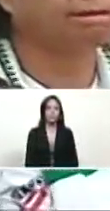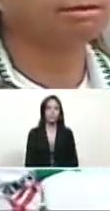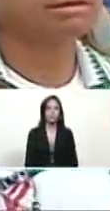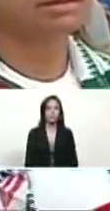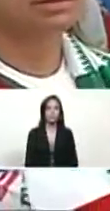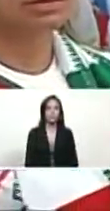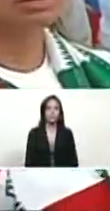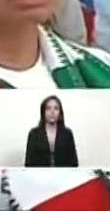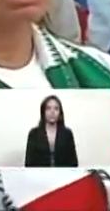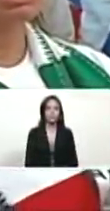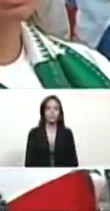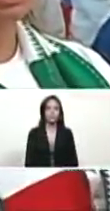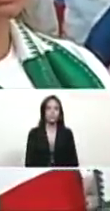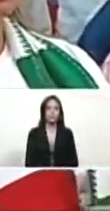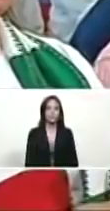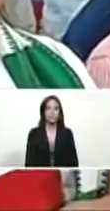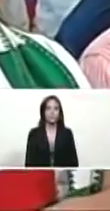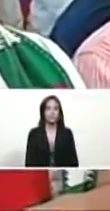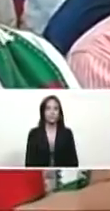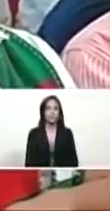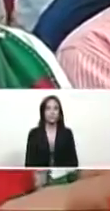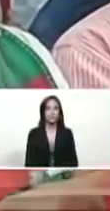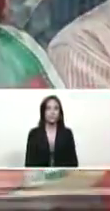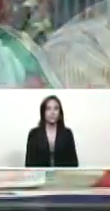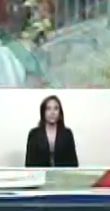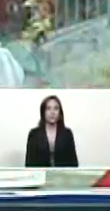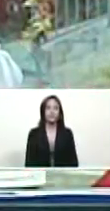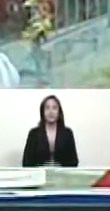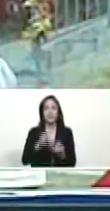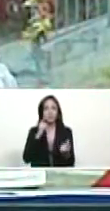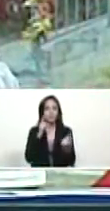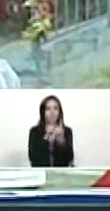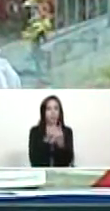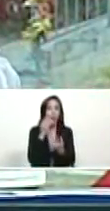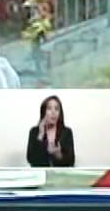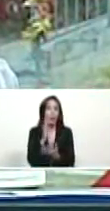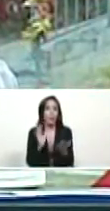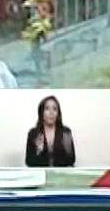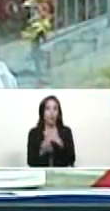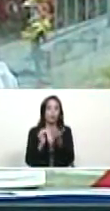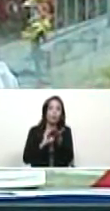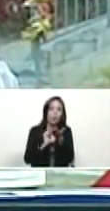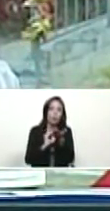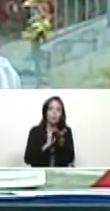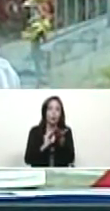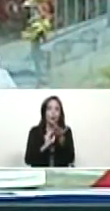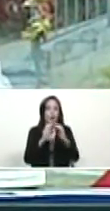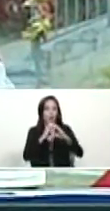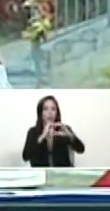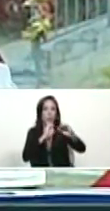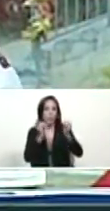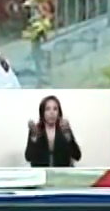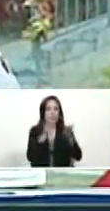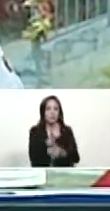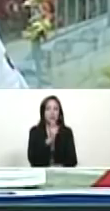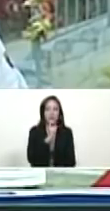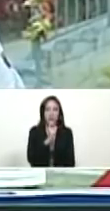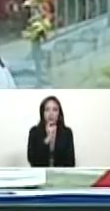Así es, mejorar cada punto, atender el transporte público, que es un punto